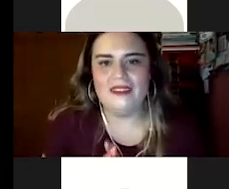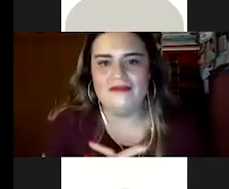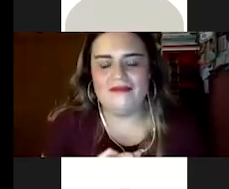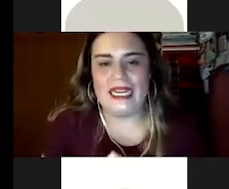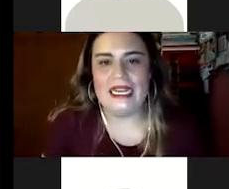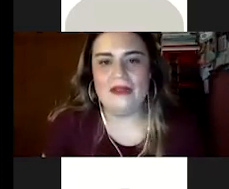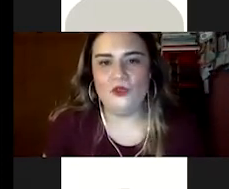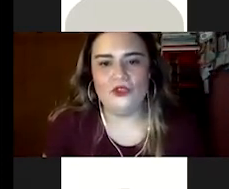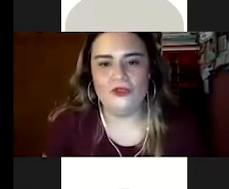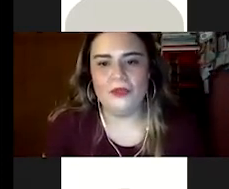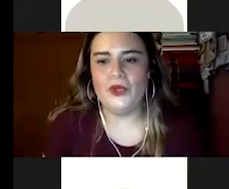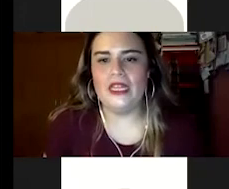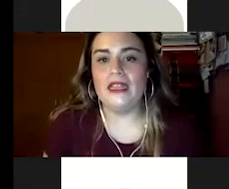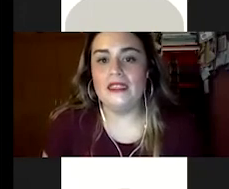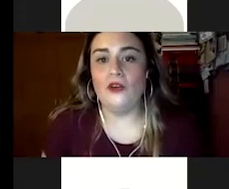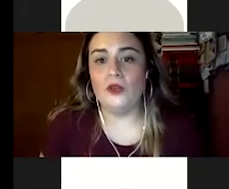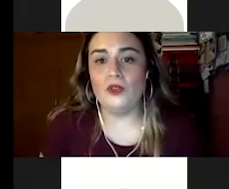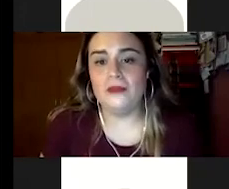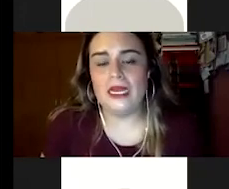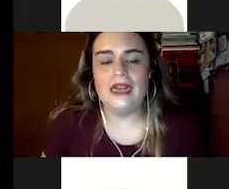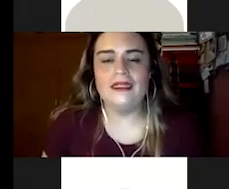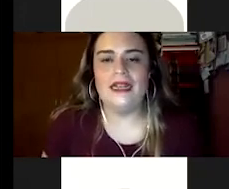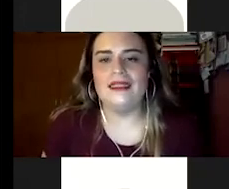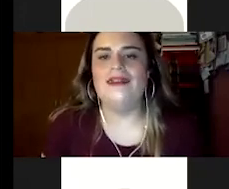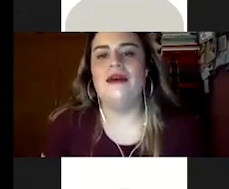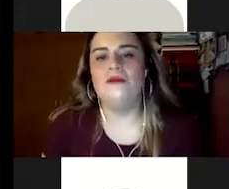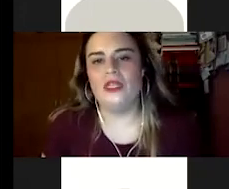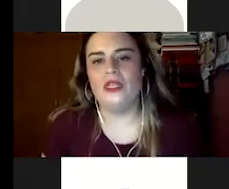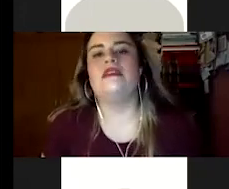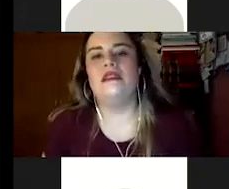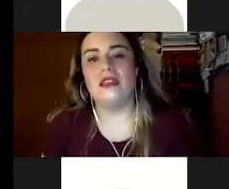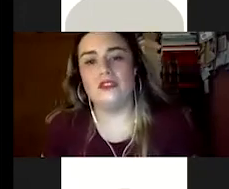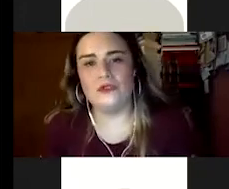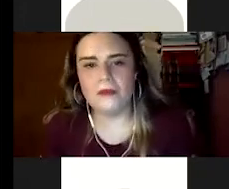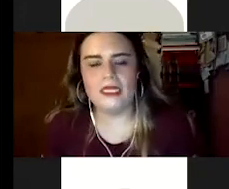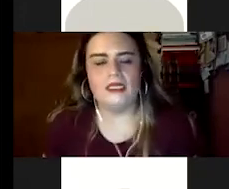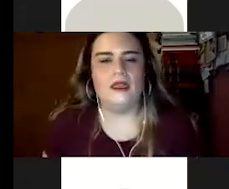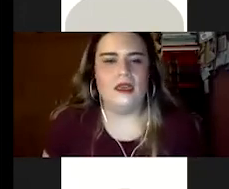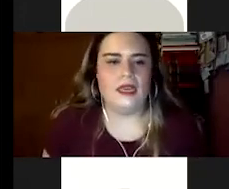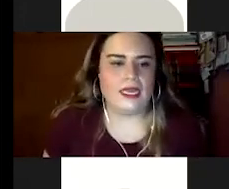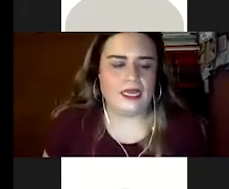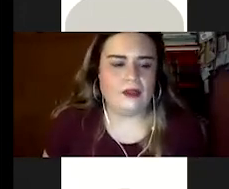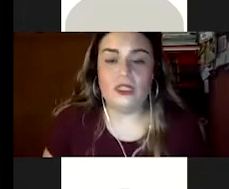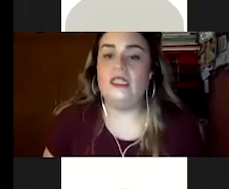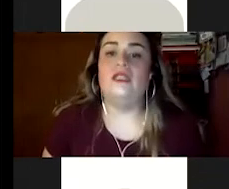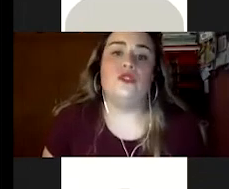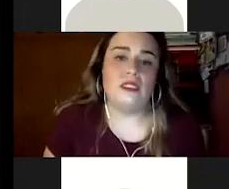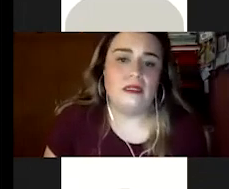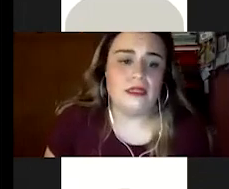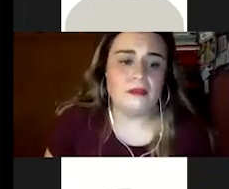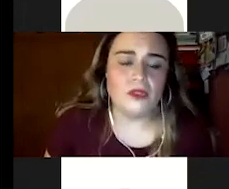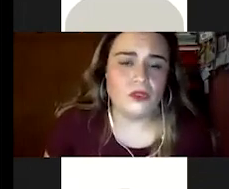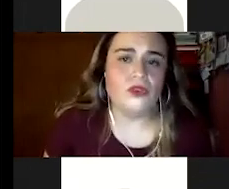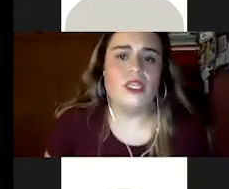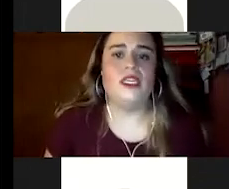bien tenemos prioridades a lo mejor similares, las hablamos de distintas formas, o tenemos